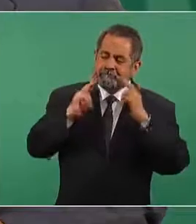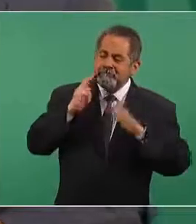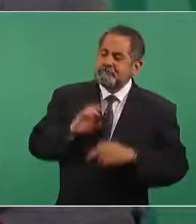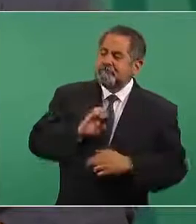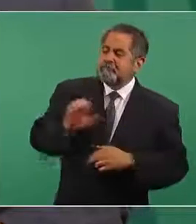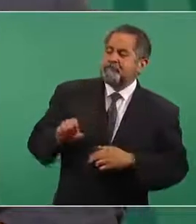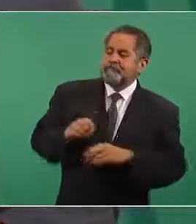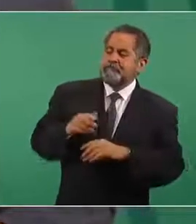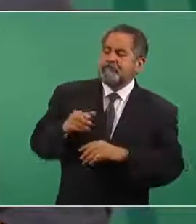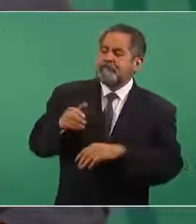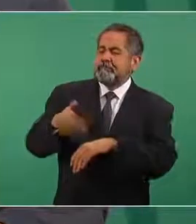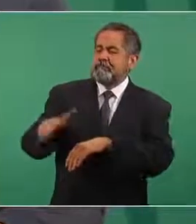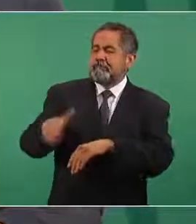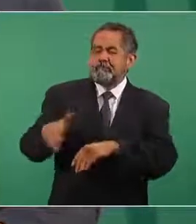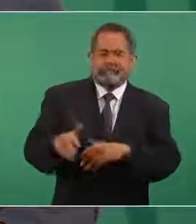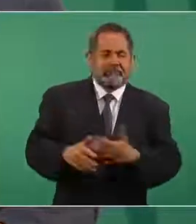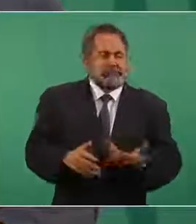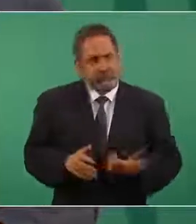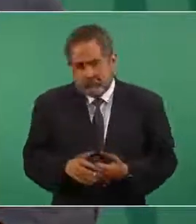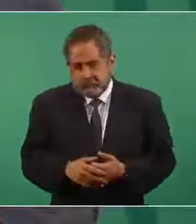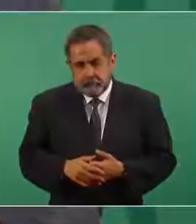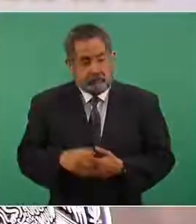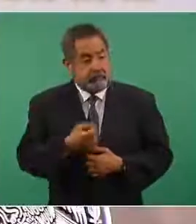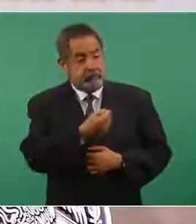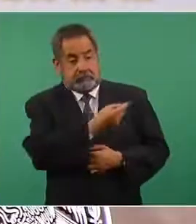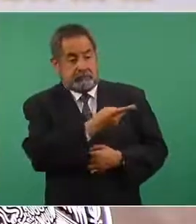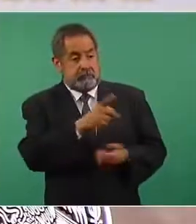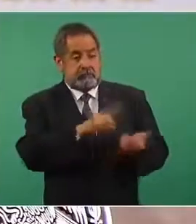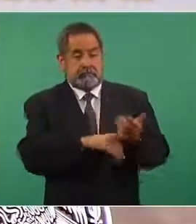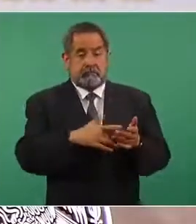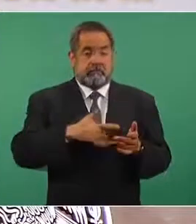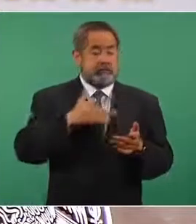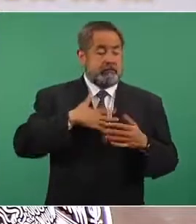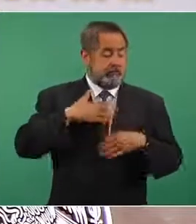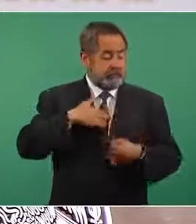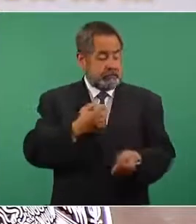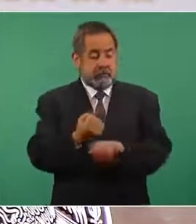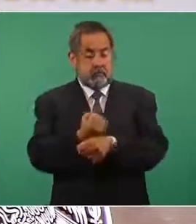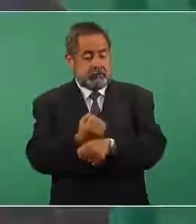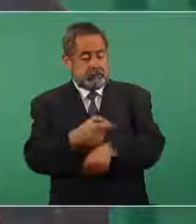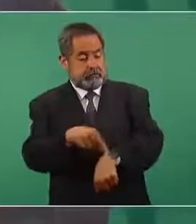de que hay quienes se sienten de sangre azul.